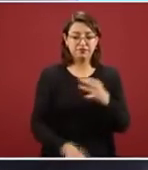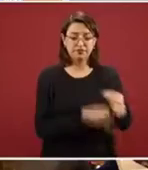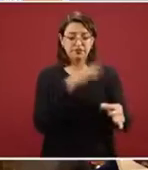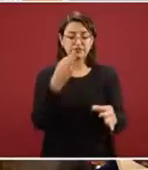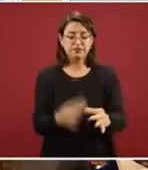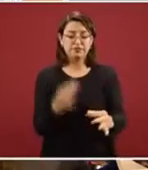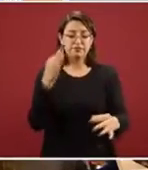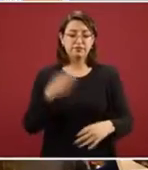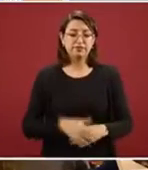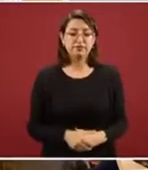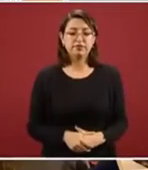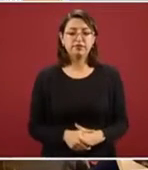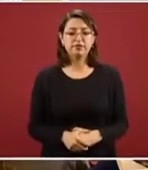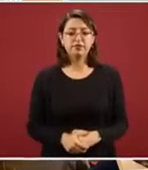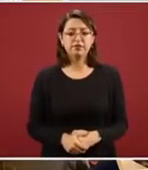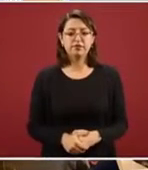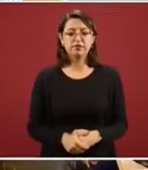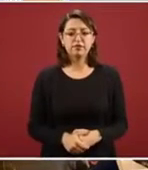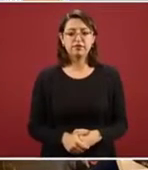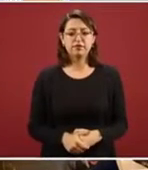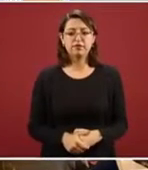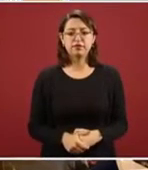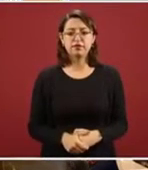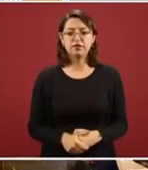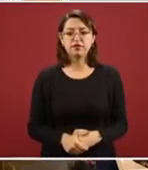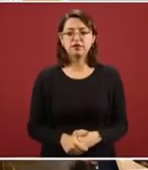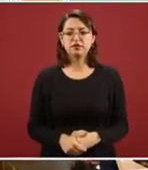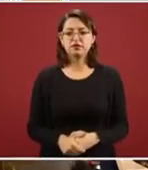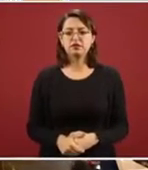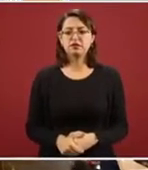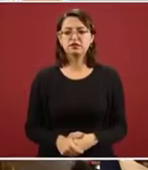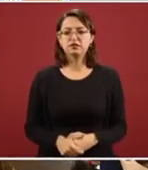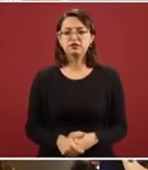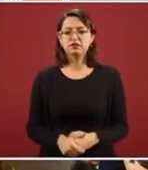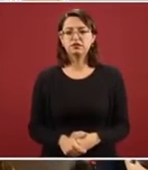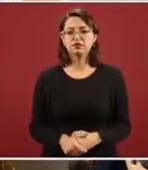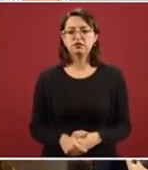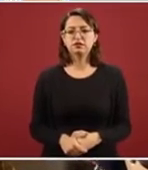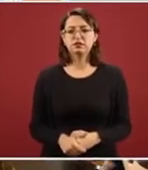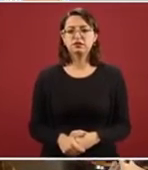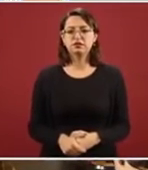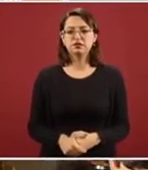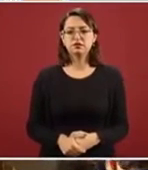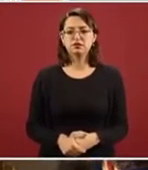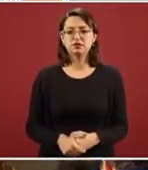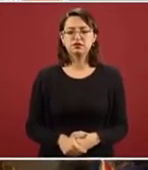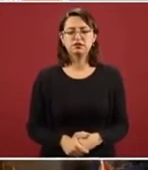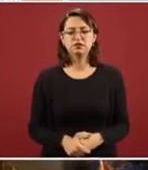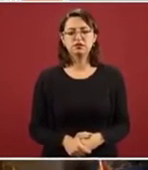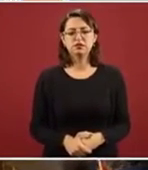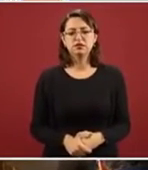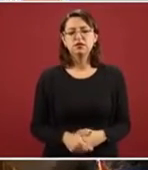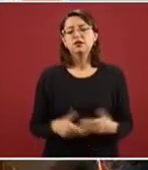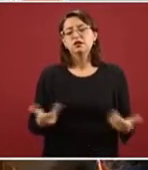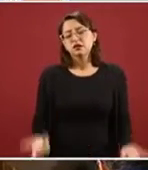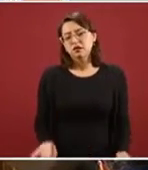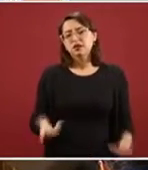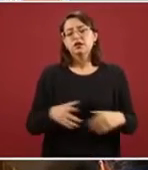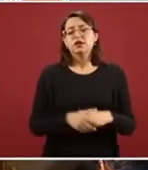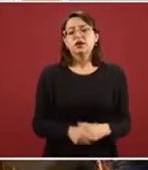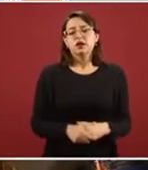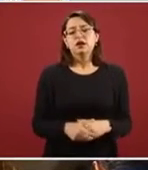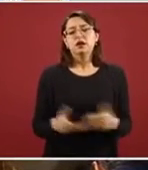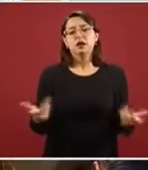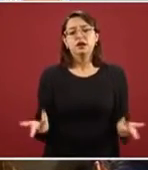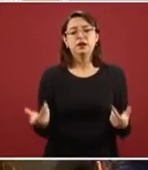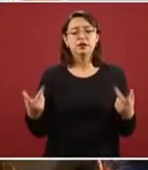eficiencia este tipo de incidentes. Por último, comentar, la protección civil es una tarea